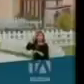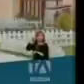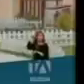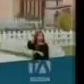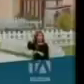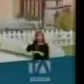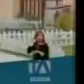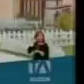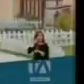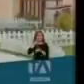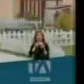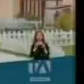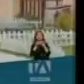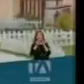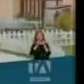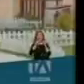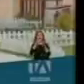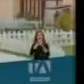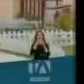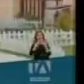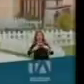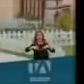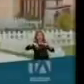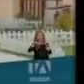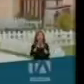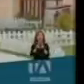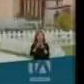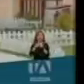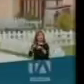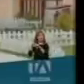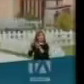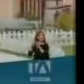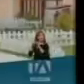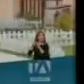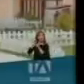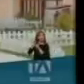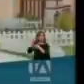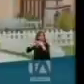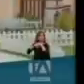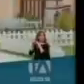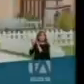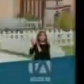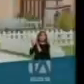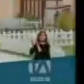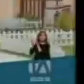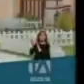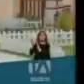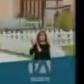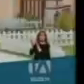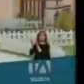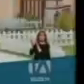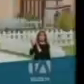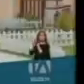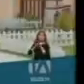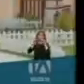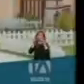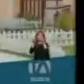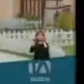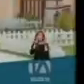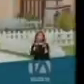cifras del Ministerio de Vivienda, se han entregado 29.773 casas e incentivos de vivienda en el marco del